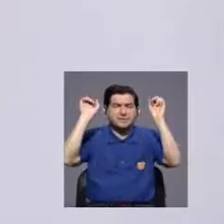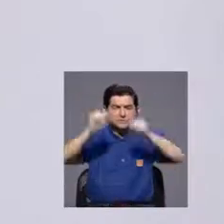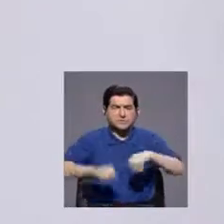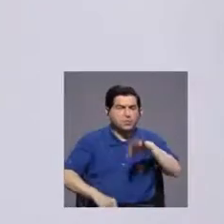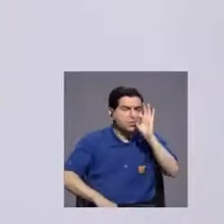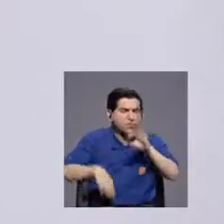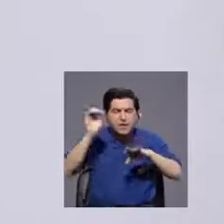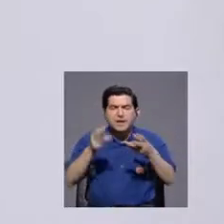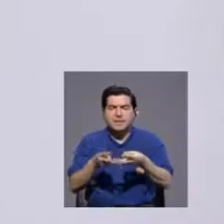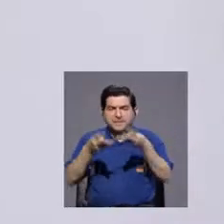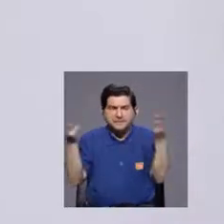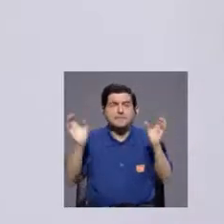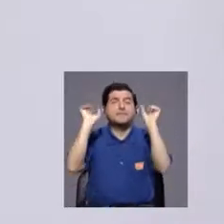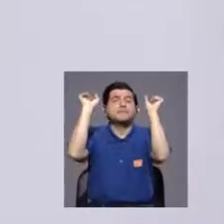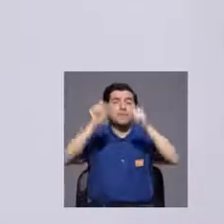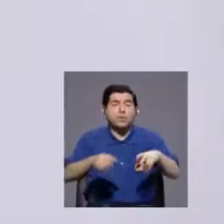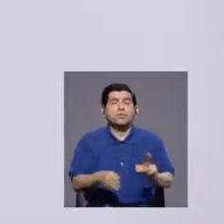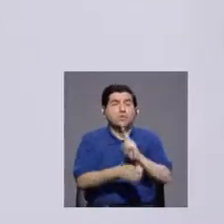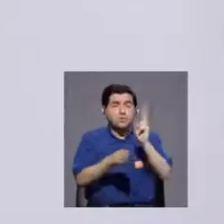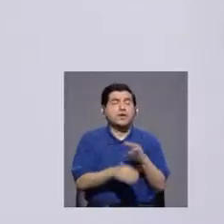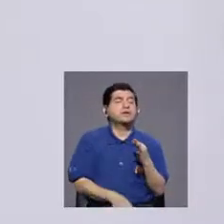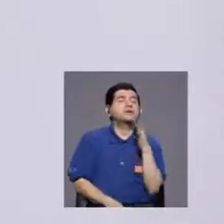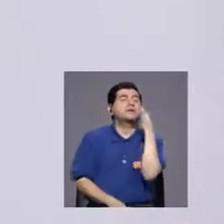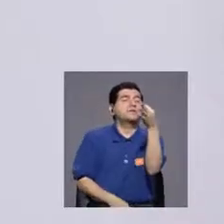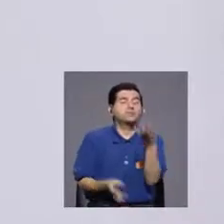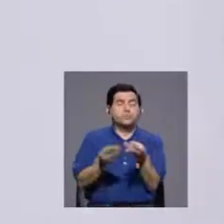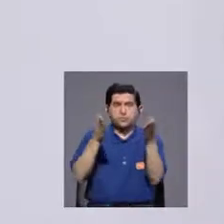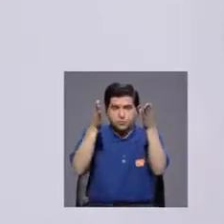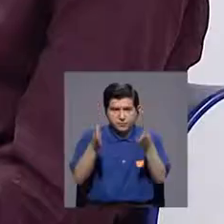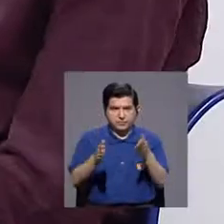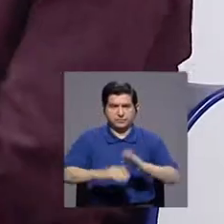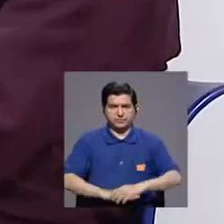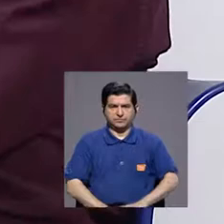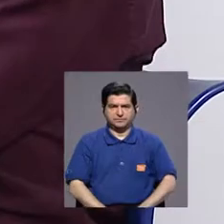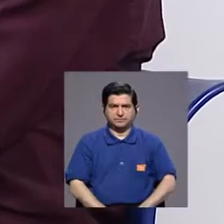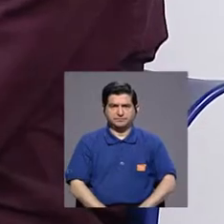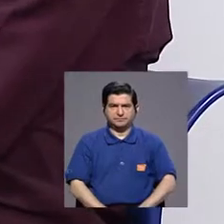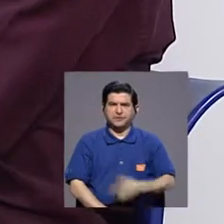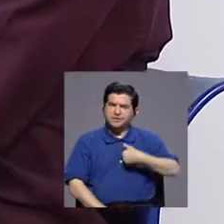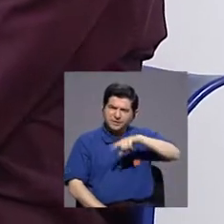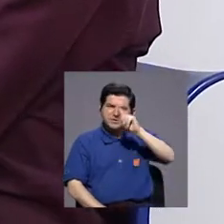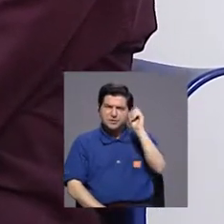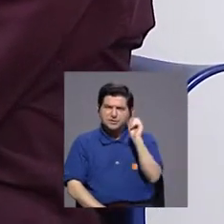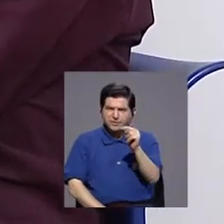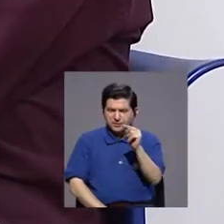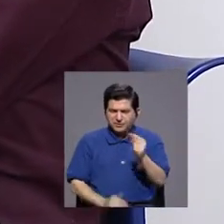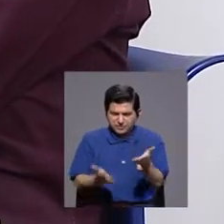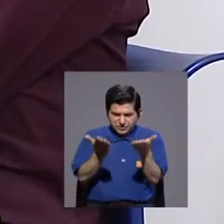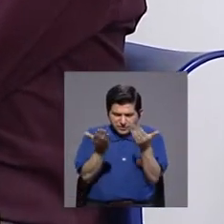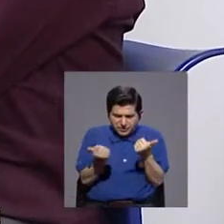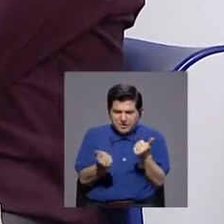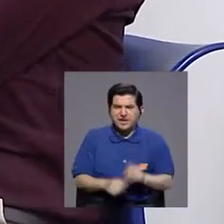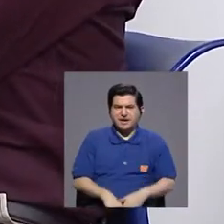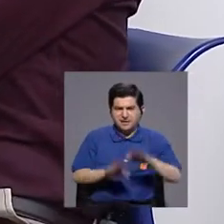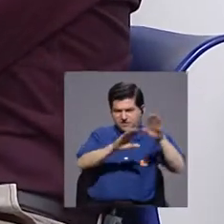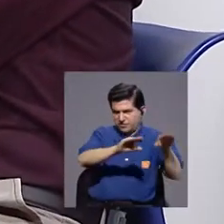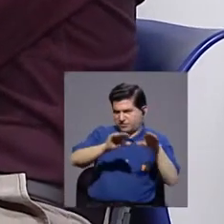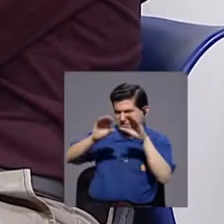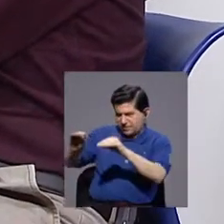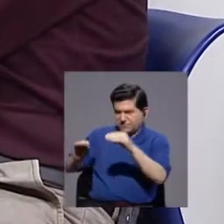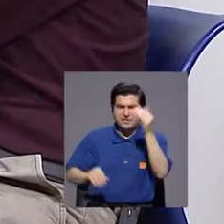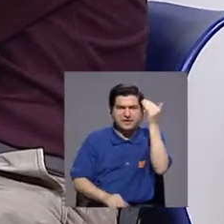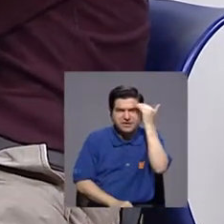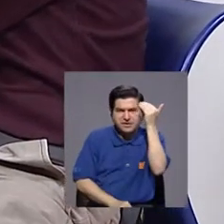seleccionar materiales que puedan ser usados a futuros por los productores casualmente le quiero preguntar por eso la transferencia del